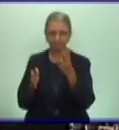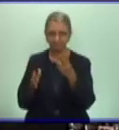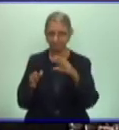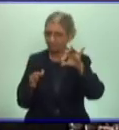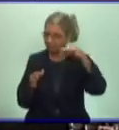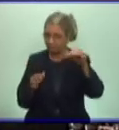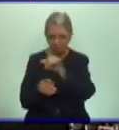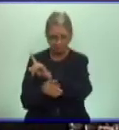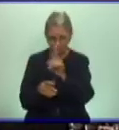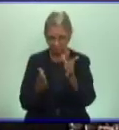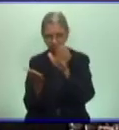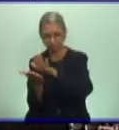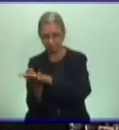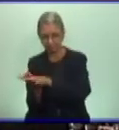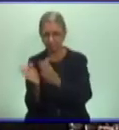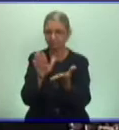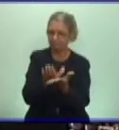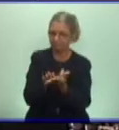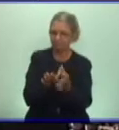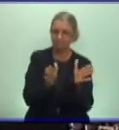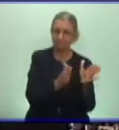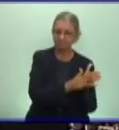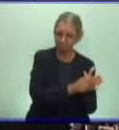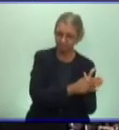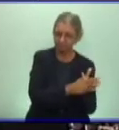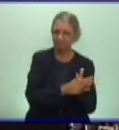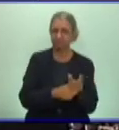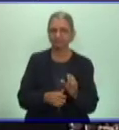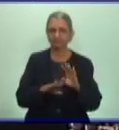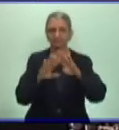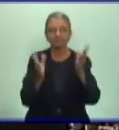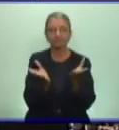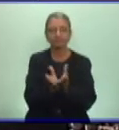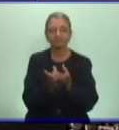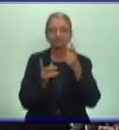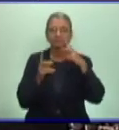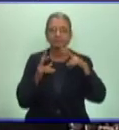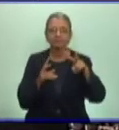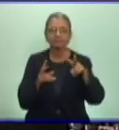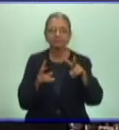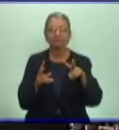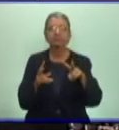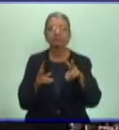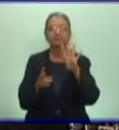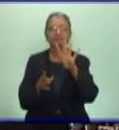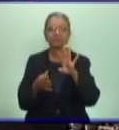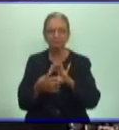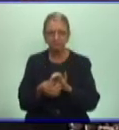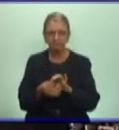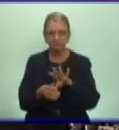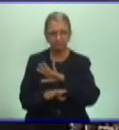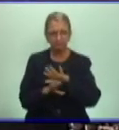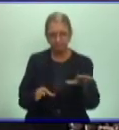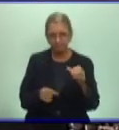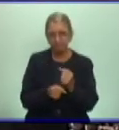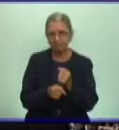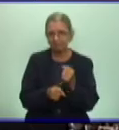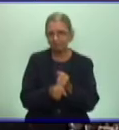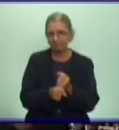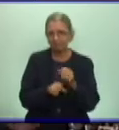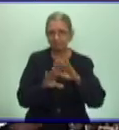Yudexi Mendoza de La Habana, el mundo en que vivimos cuarto grado, ya tenían el trabajo integrador completo. ¿Tienen ahora que hacer el álbum de la